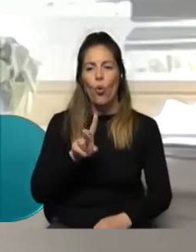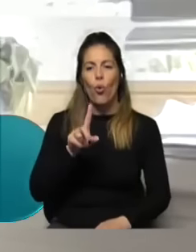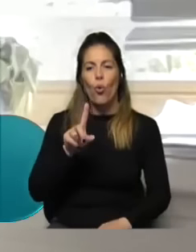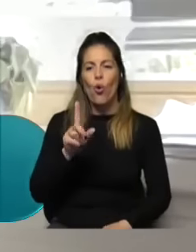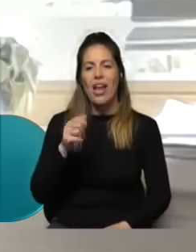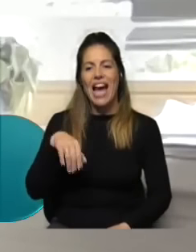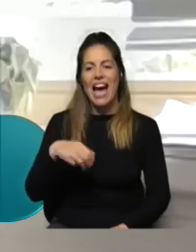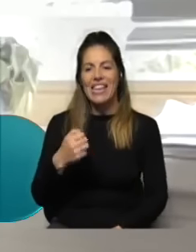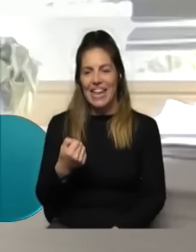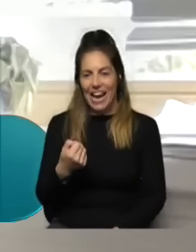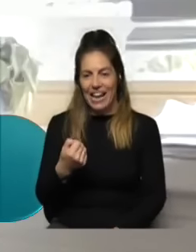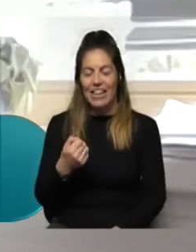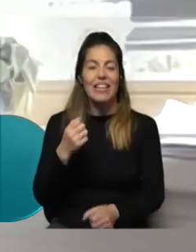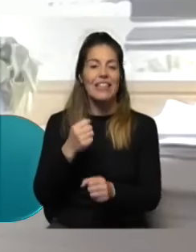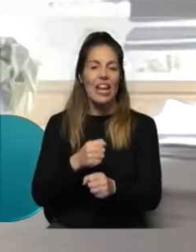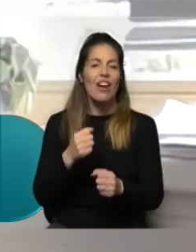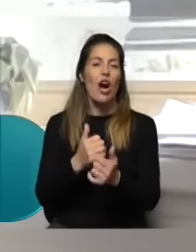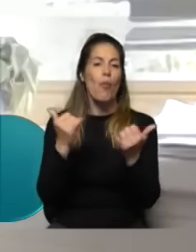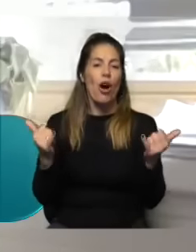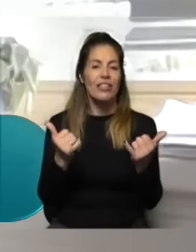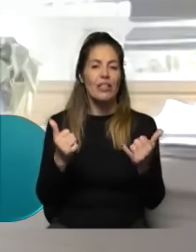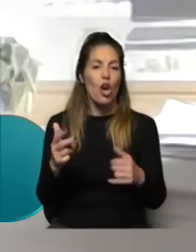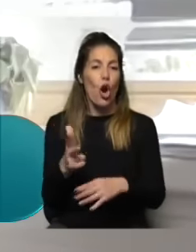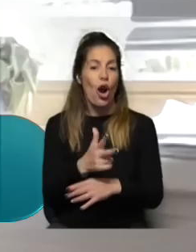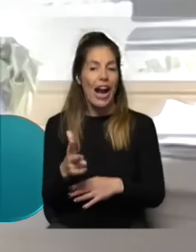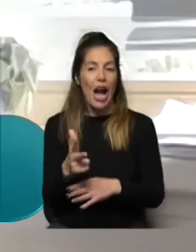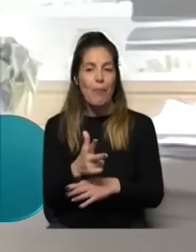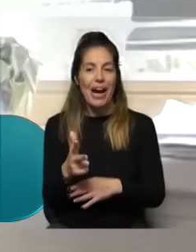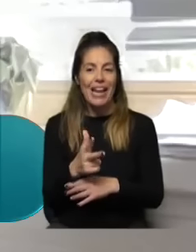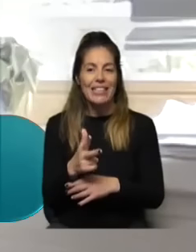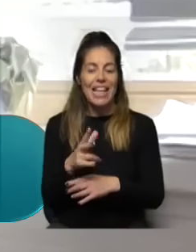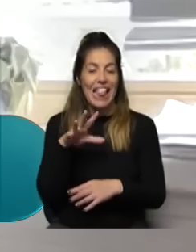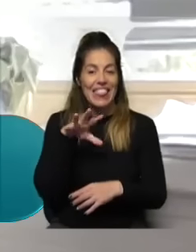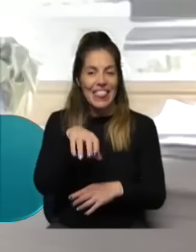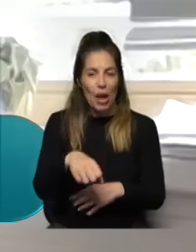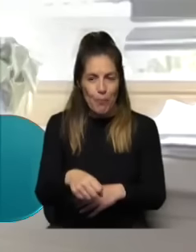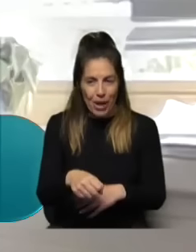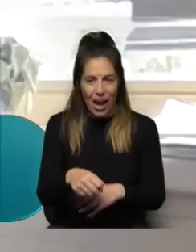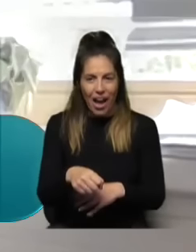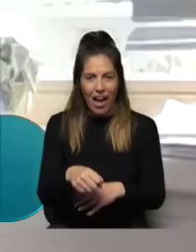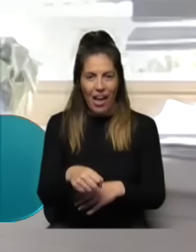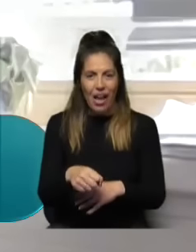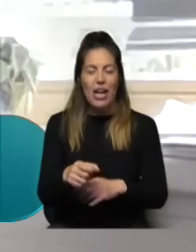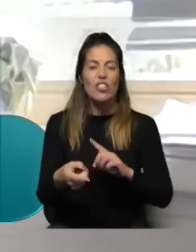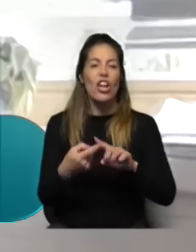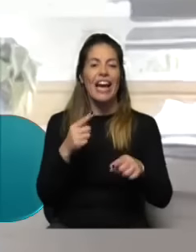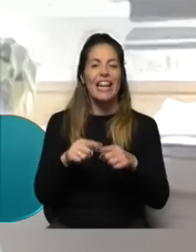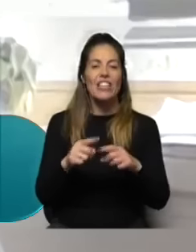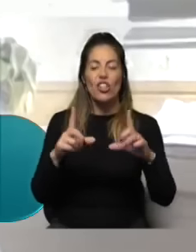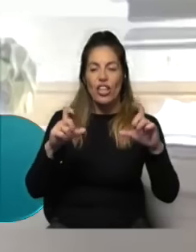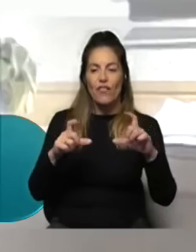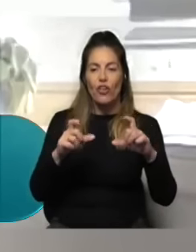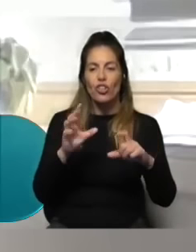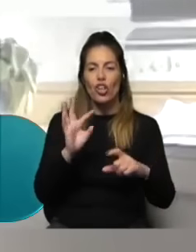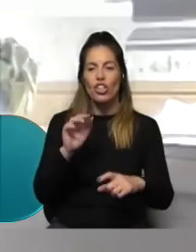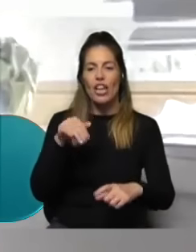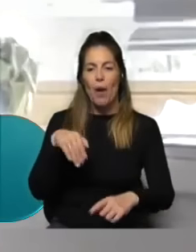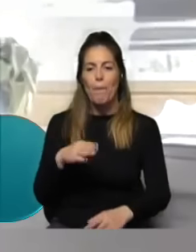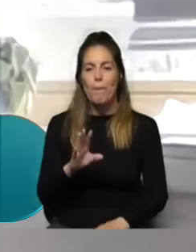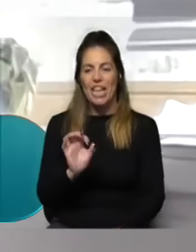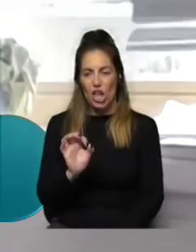Julana trabajamos hace mucho tiempo con cámaras trampa. Por ahí capaz la relación con la gente de fototrampeo, que ellos hacen un trabajo